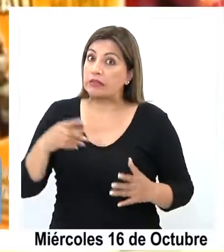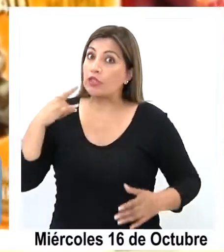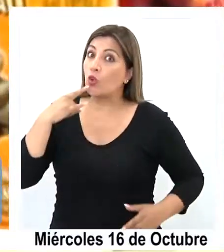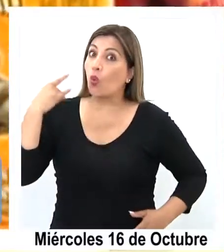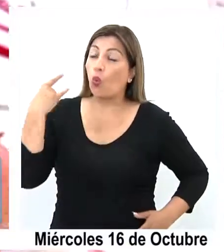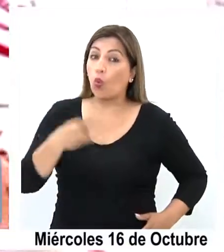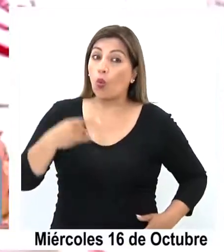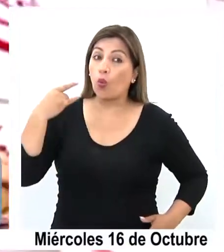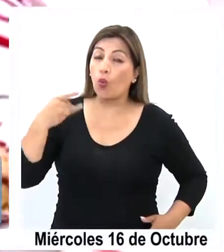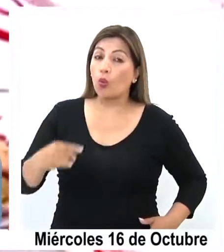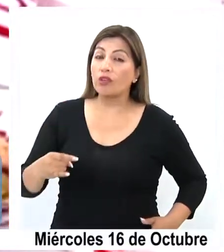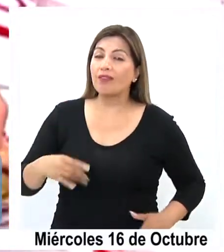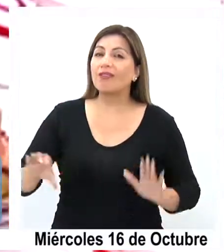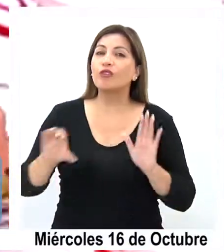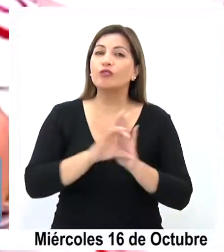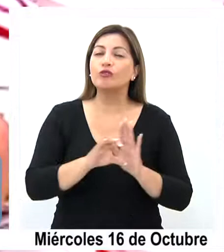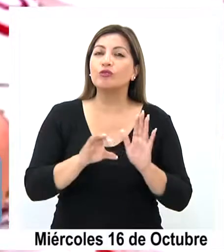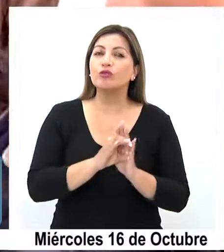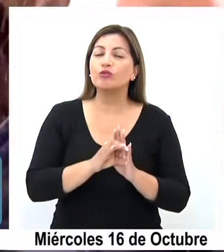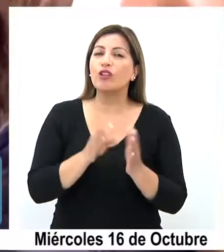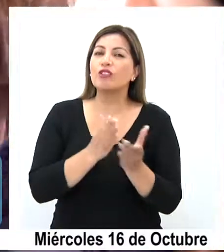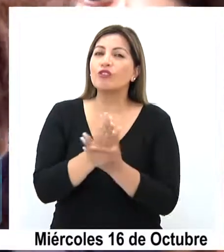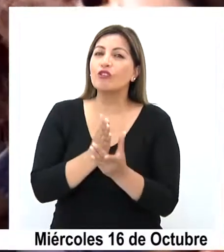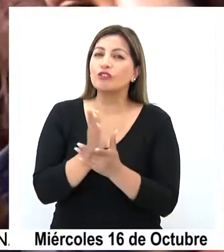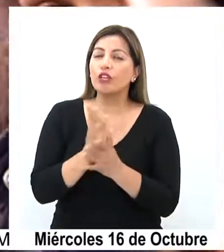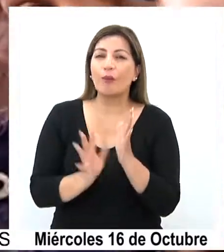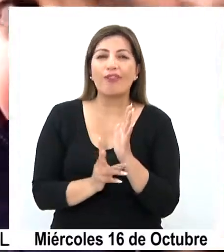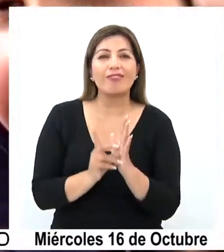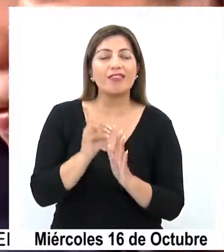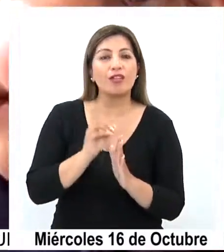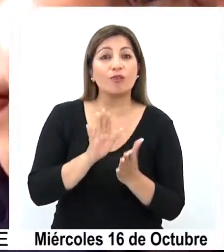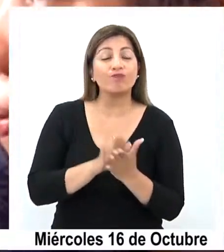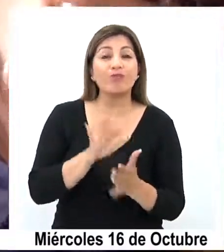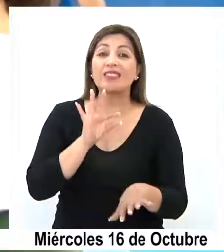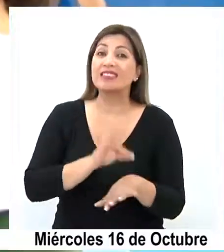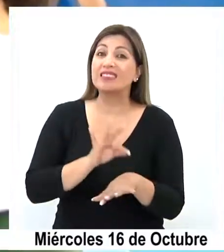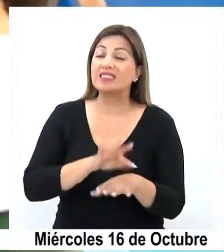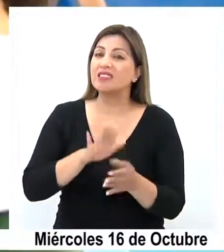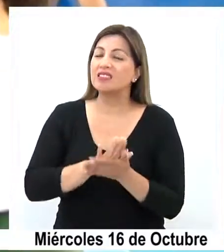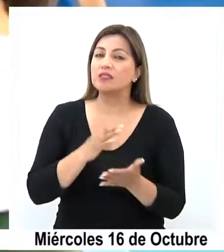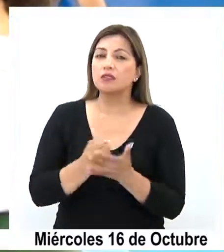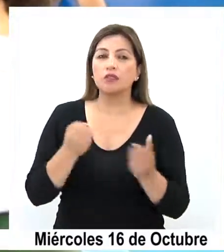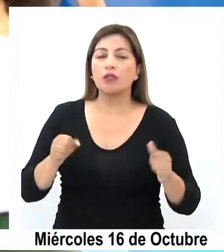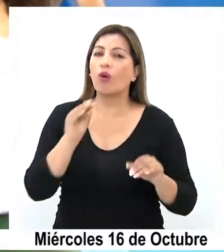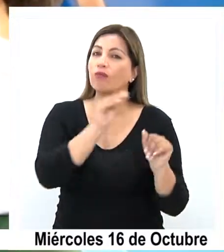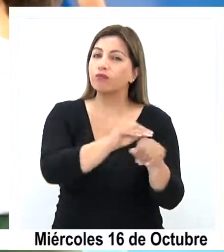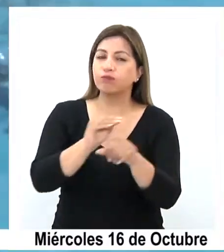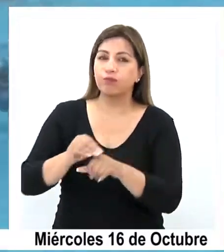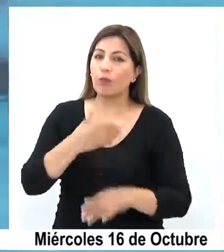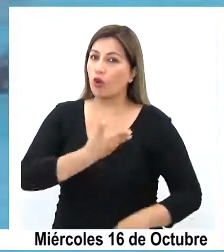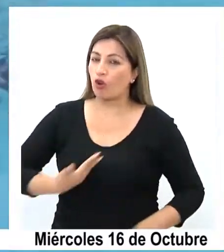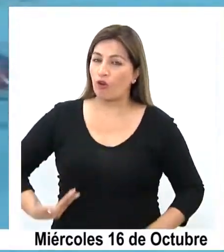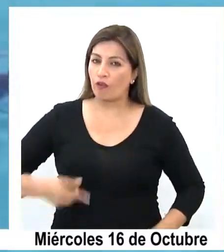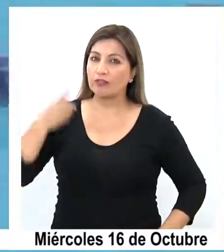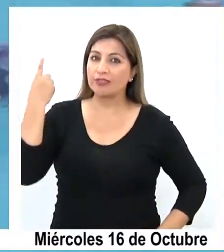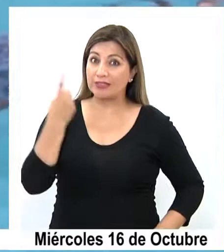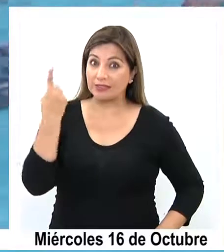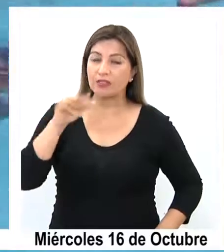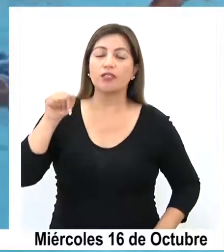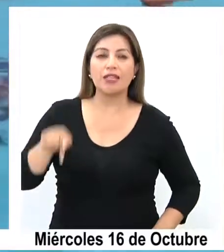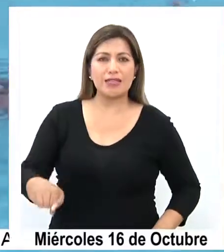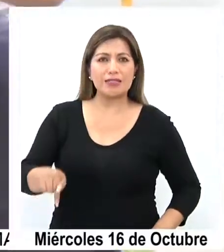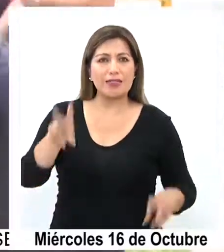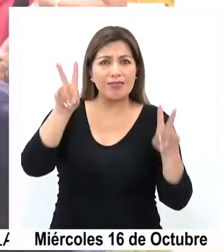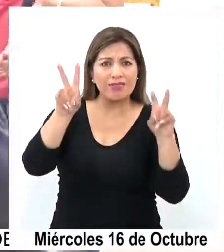urgencia a la constitución de un Consejo para el Desarrollo Saludable anunciado recientemente por el Gobierno Nacional.